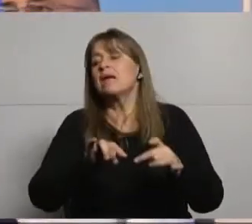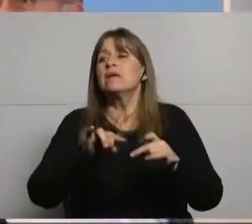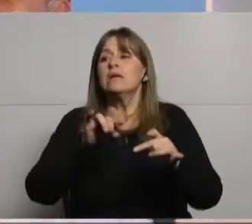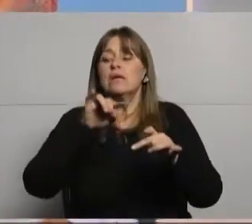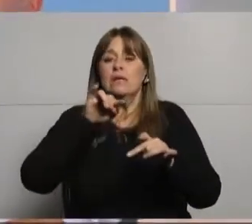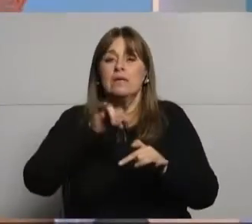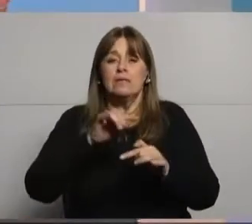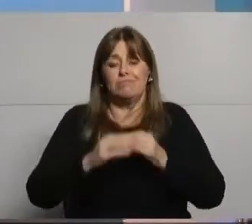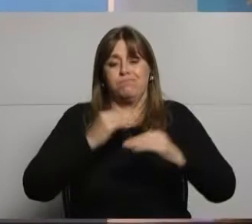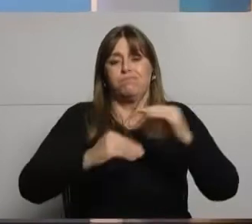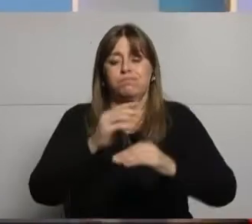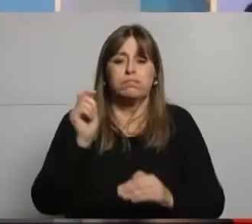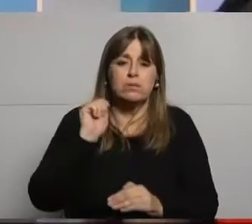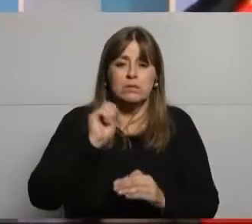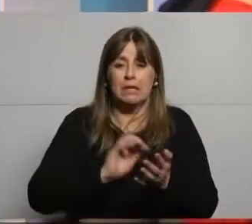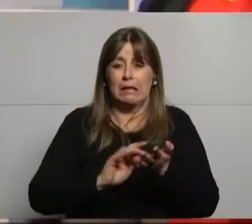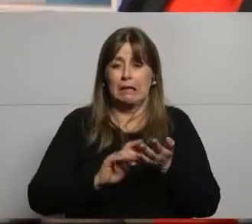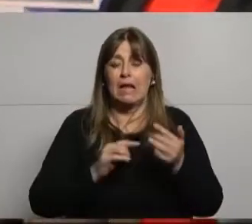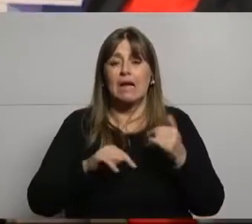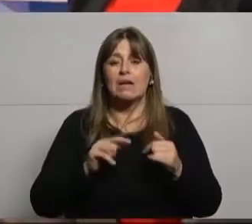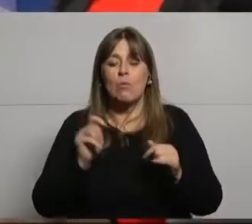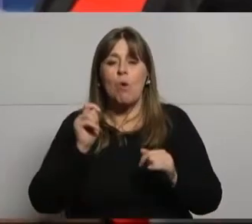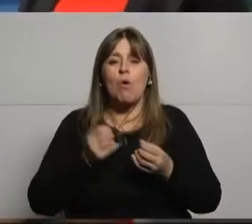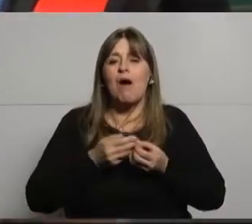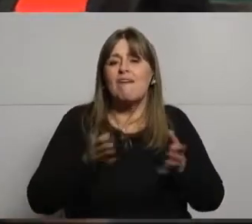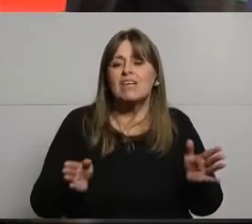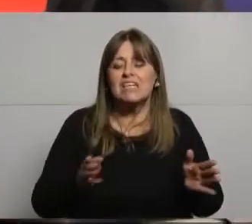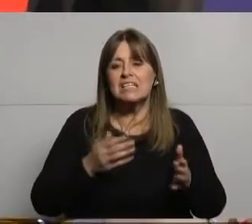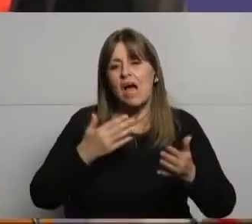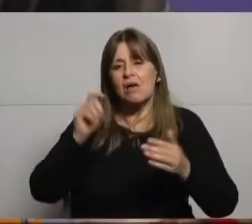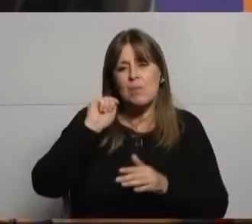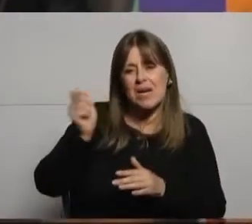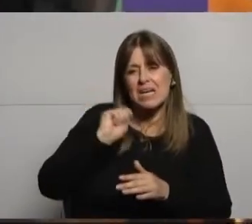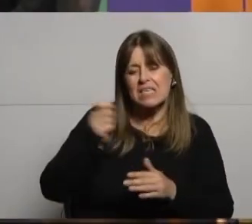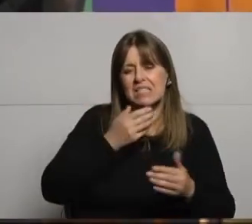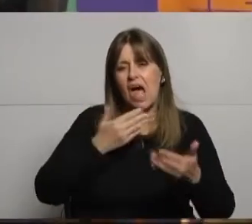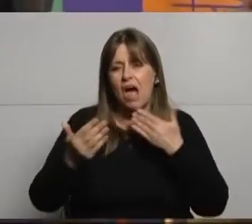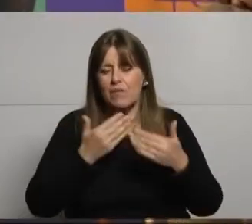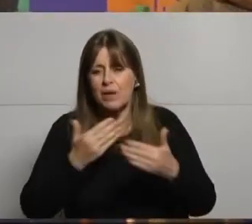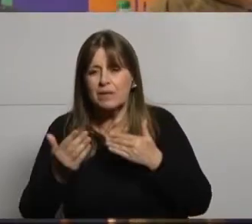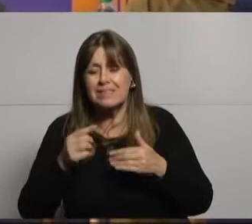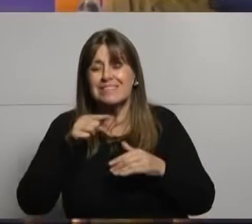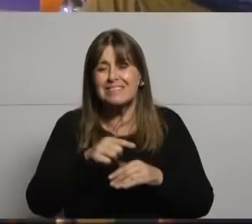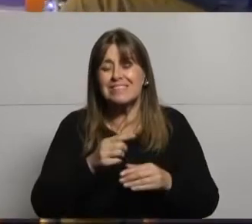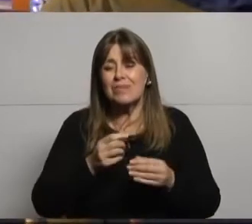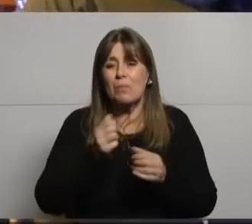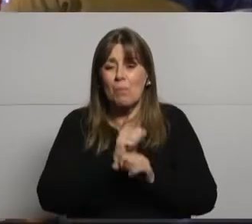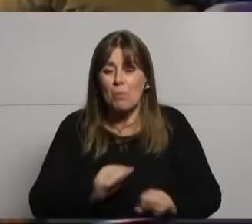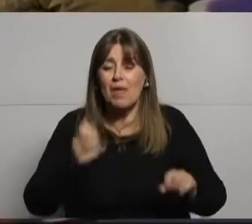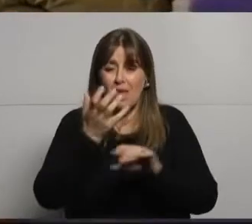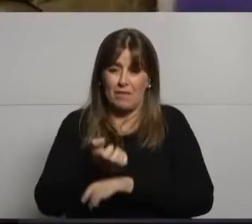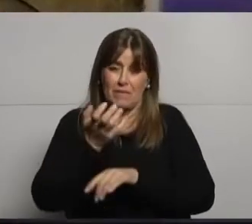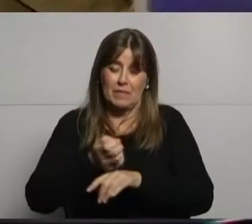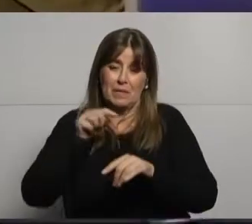de aceleración digital, habilita la emergencia de estos diálogos. Porque muchas de estas herramientas diseñadas pueden ser aplicadas perfectamente en